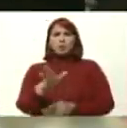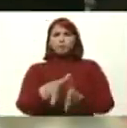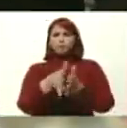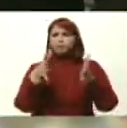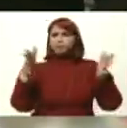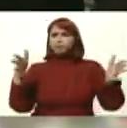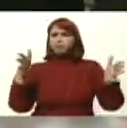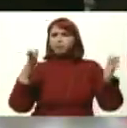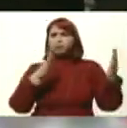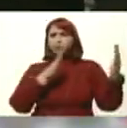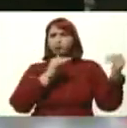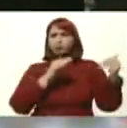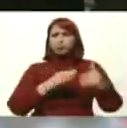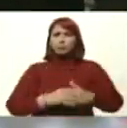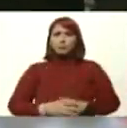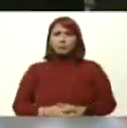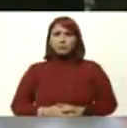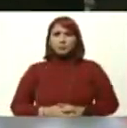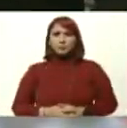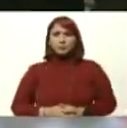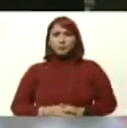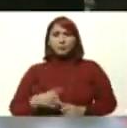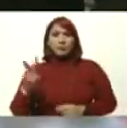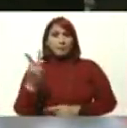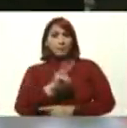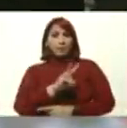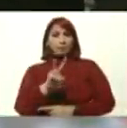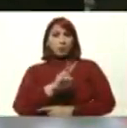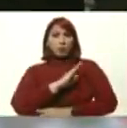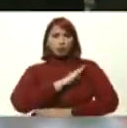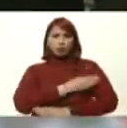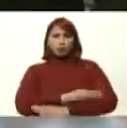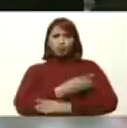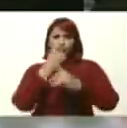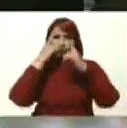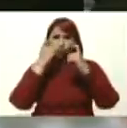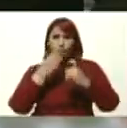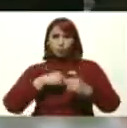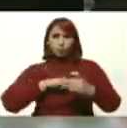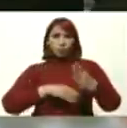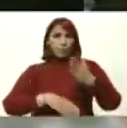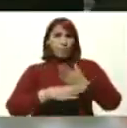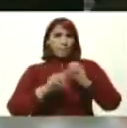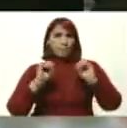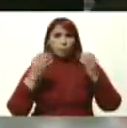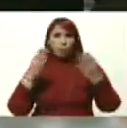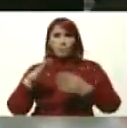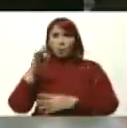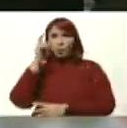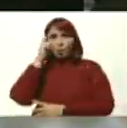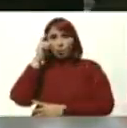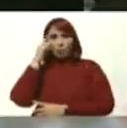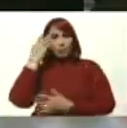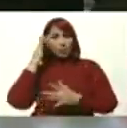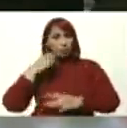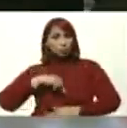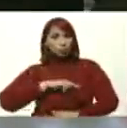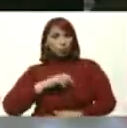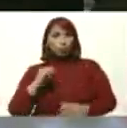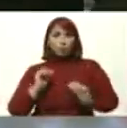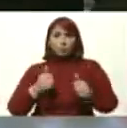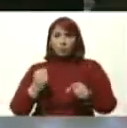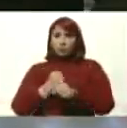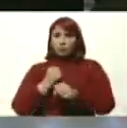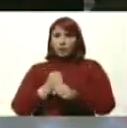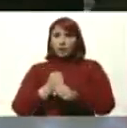grandeza, de esperanza, una Venezuela potencia. Lo vamos a lograr, Boris, y para eso estamos trabajando,